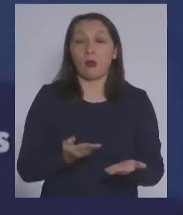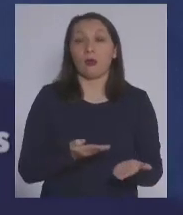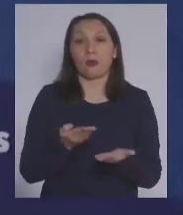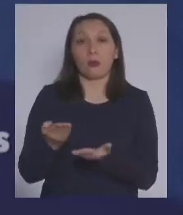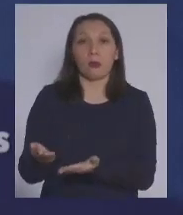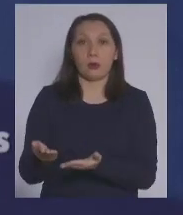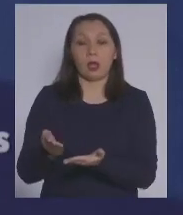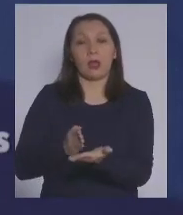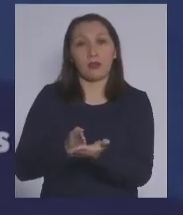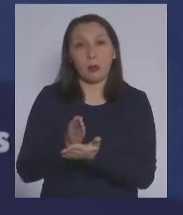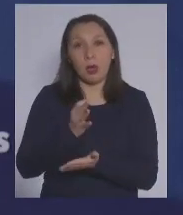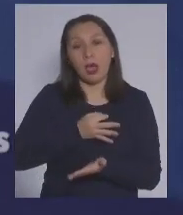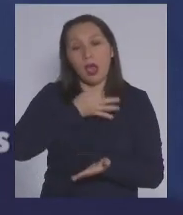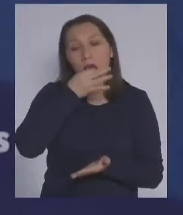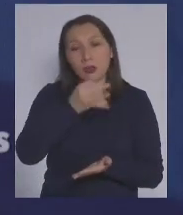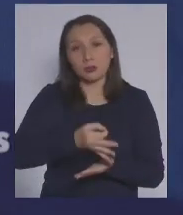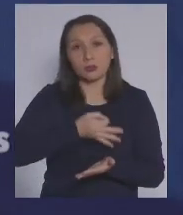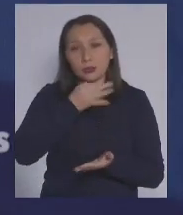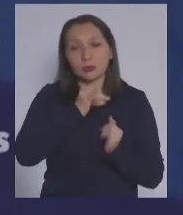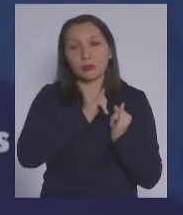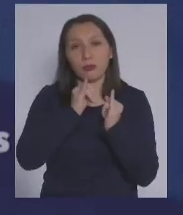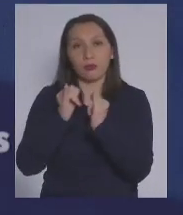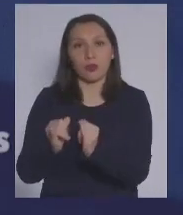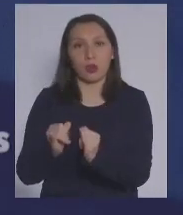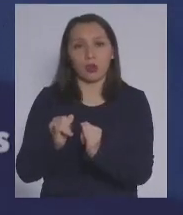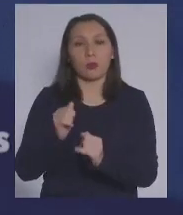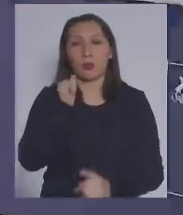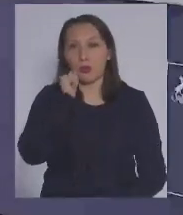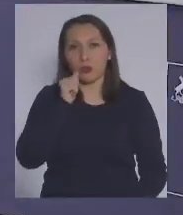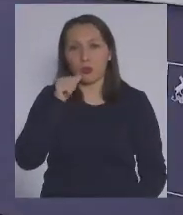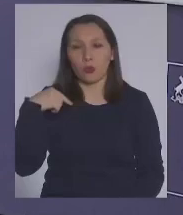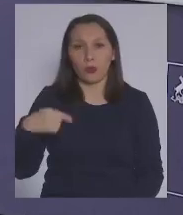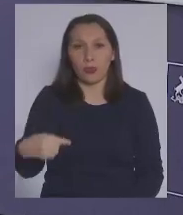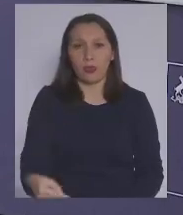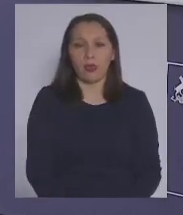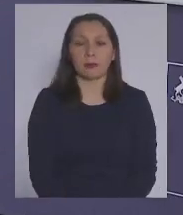pasamos a el informe diario